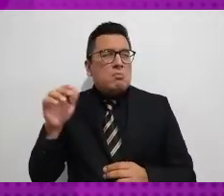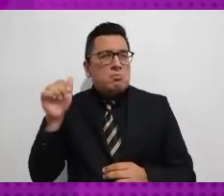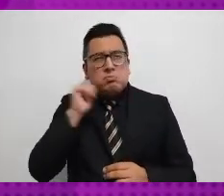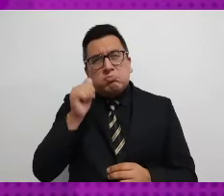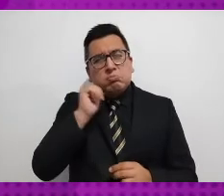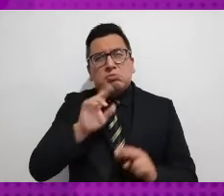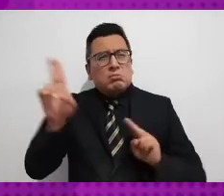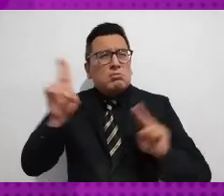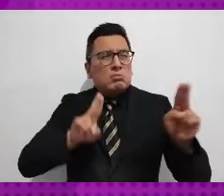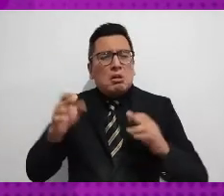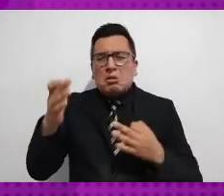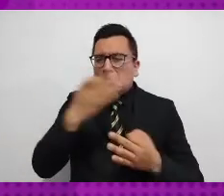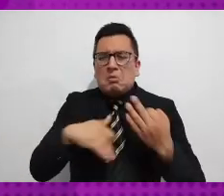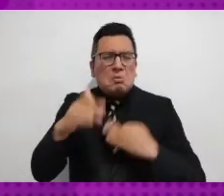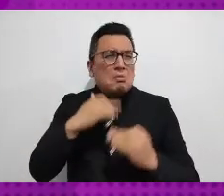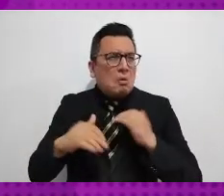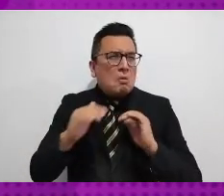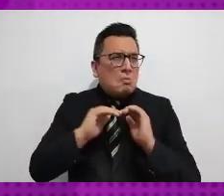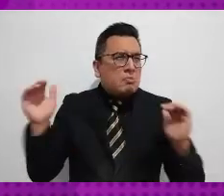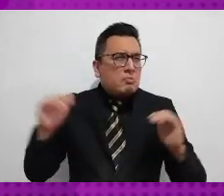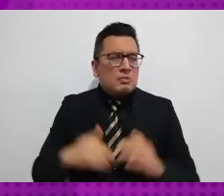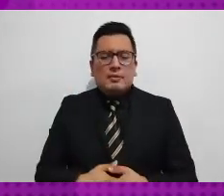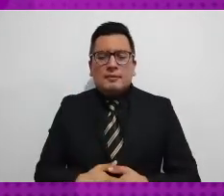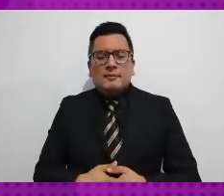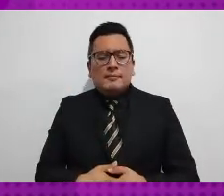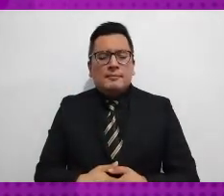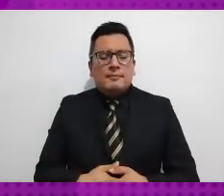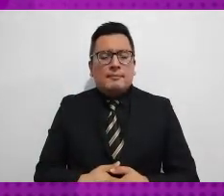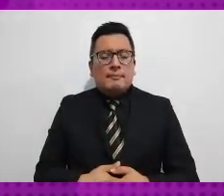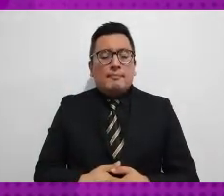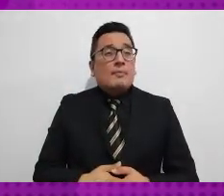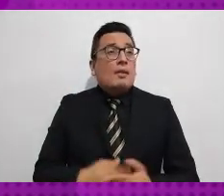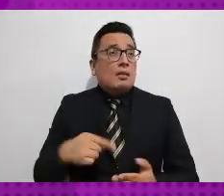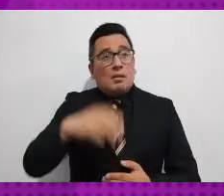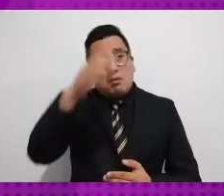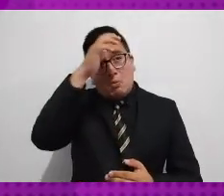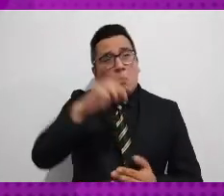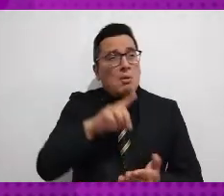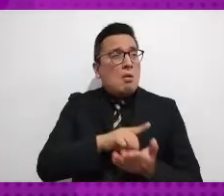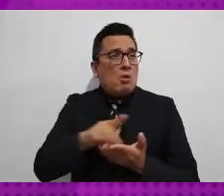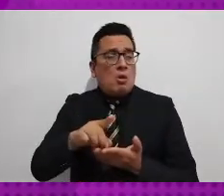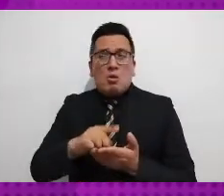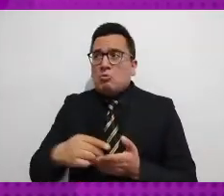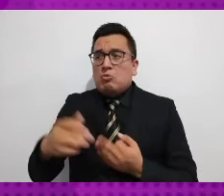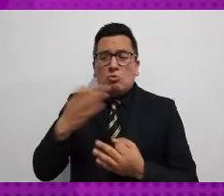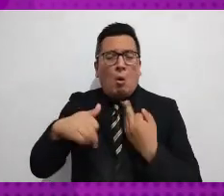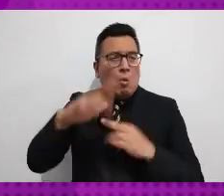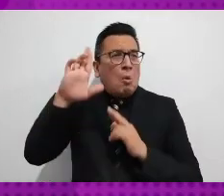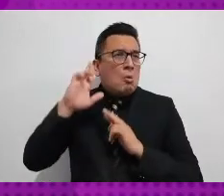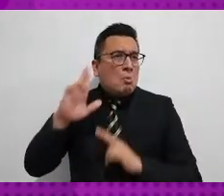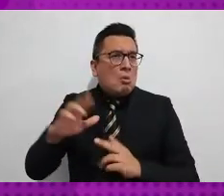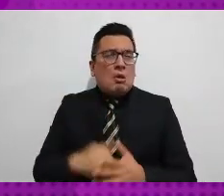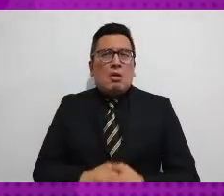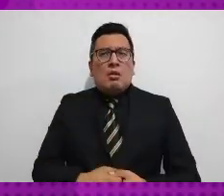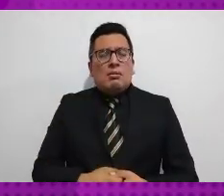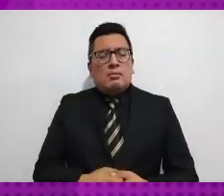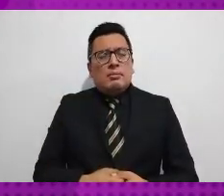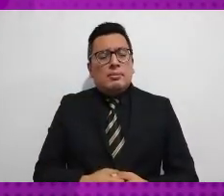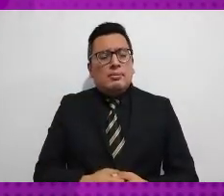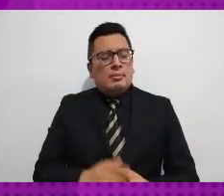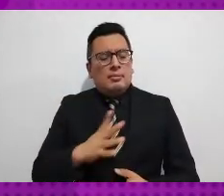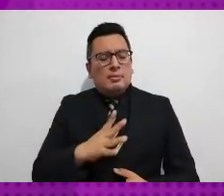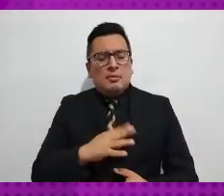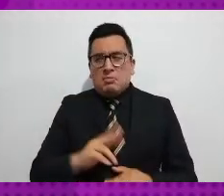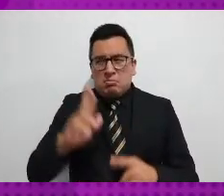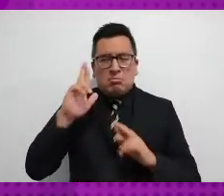plural, un estado donde los derechos humanos de las personas de diversidad se respetan, o sea, tenemos un alto nivel de respeto